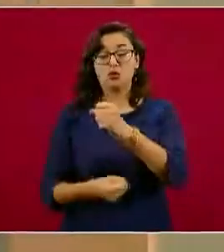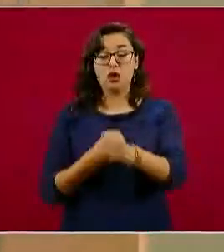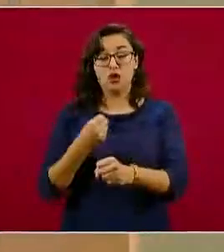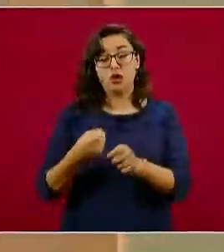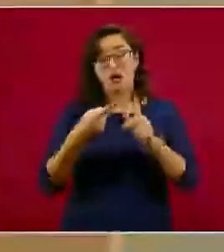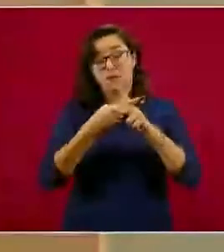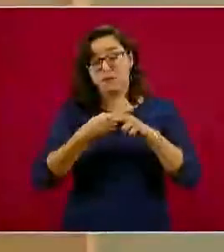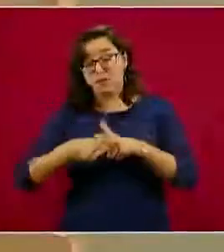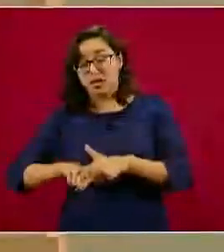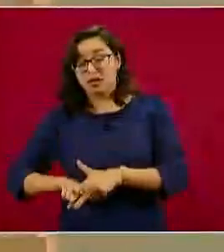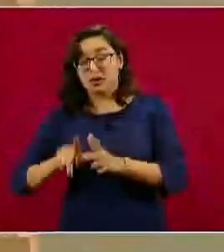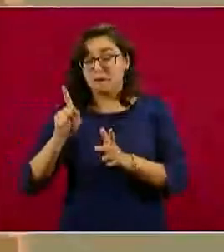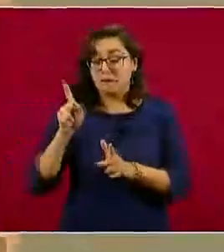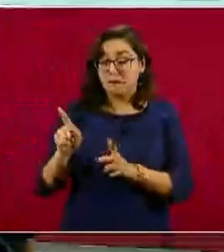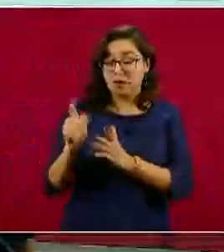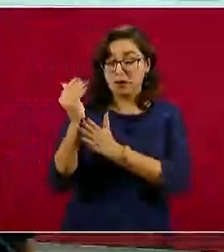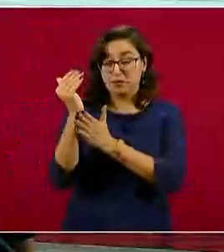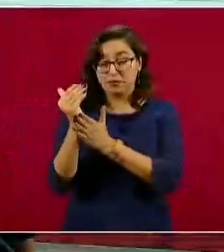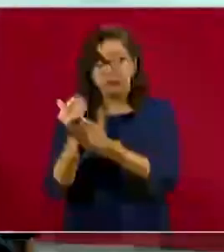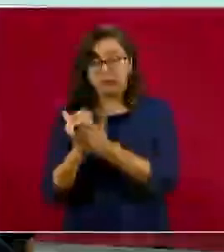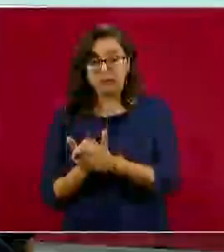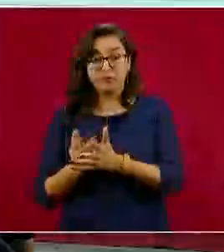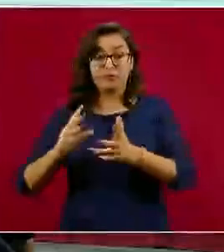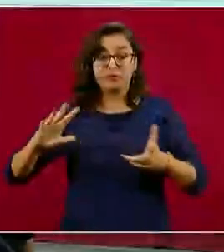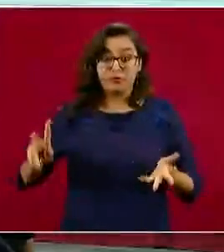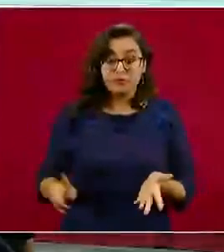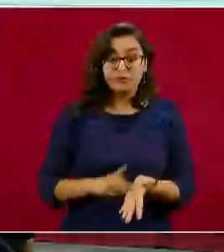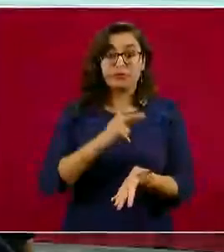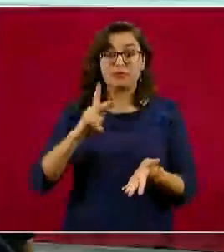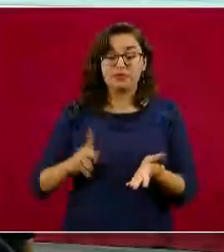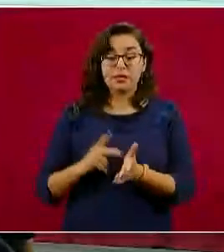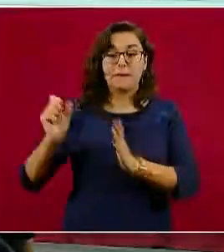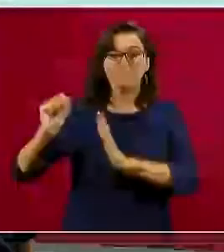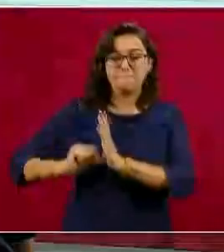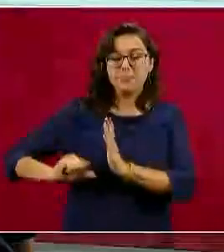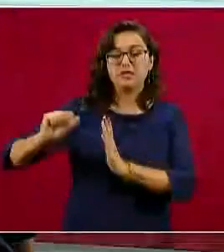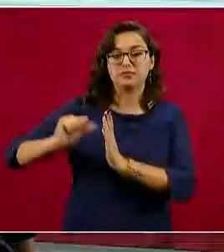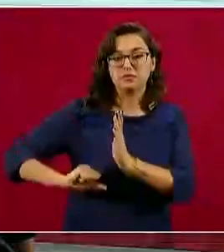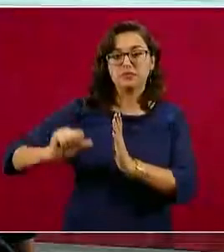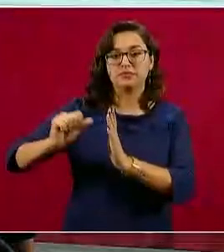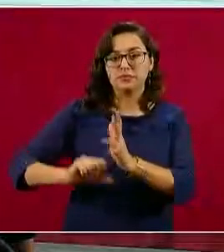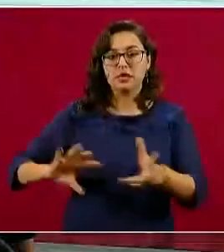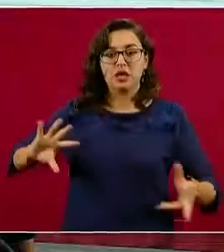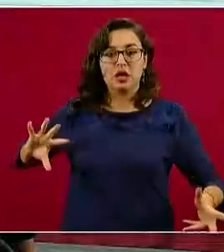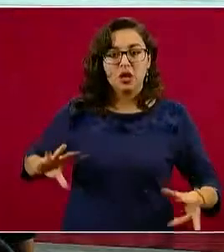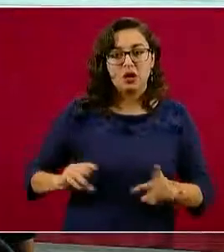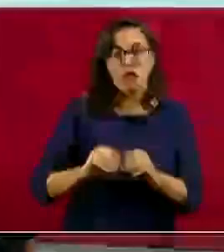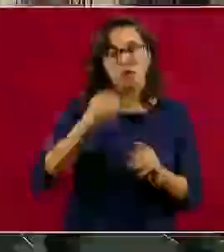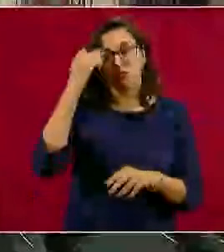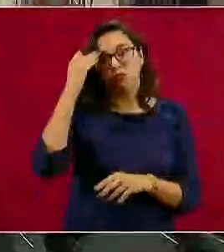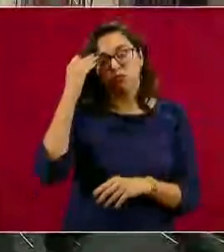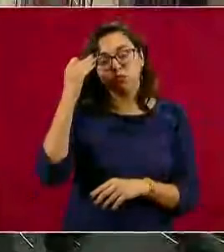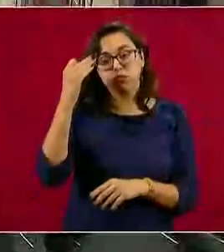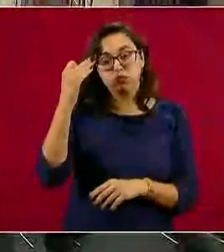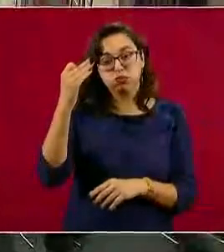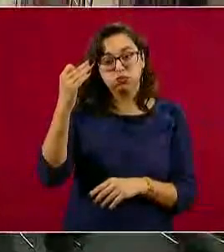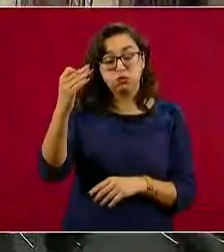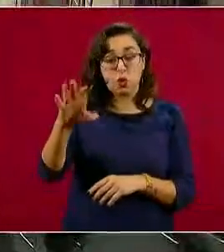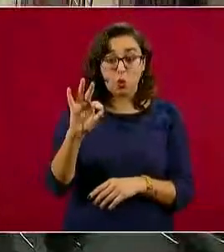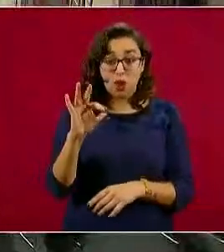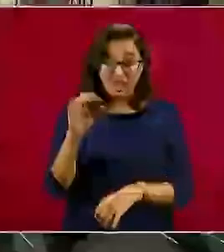Si se acumulan esos 40 años de ciclos menstruales todos los meses, esos son los que aumenta el riesgo. Conforme más largo sea este